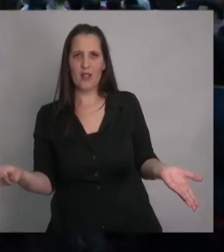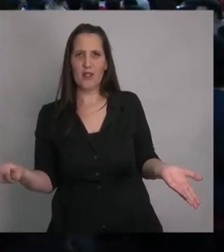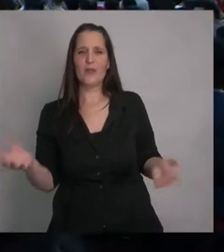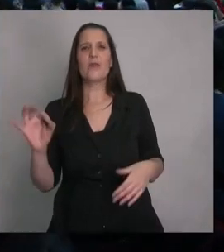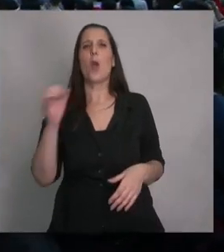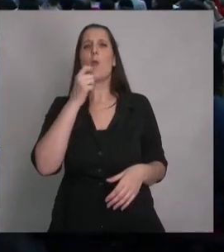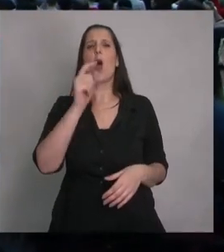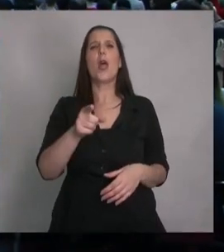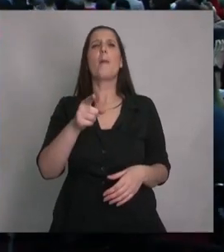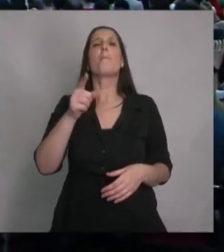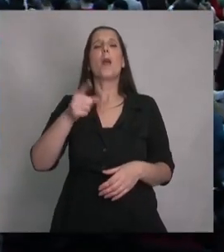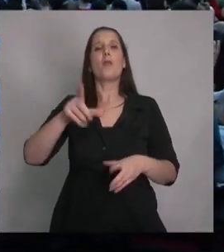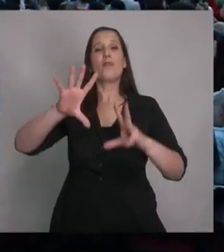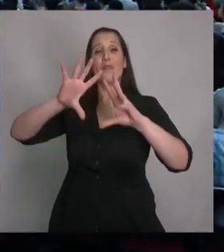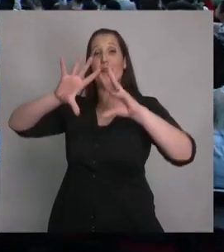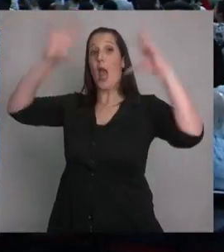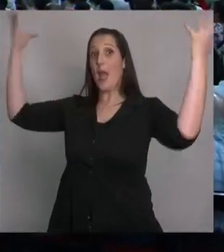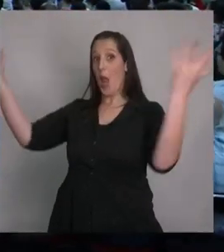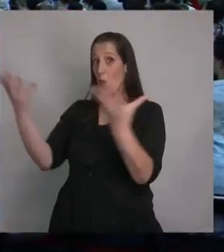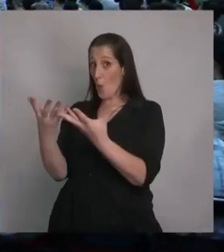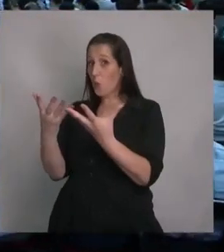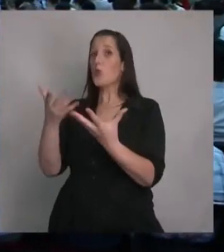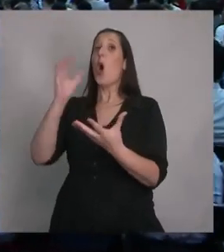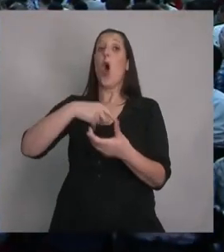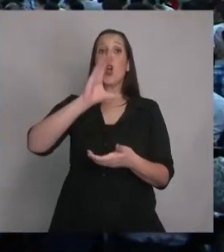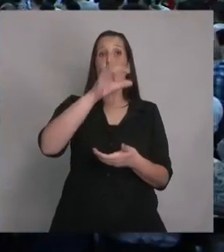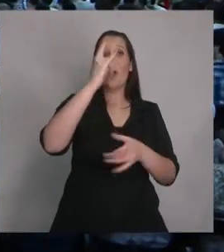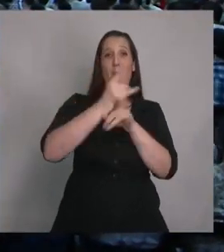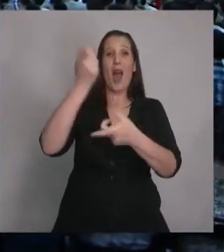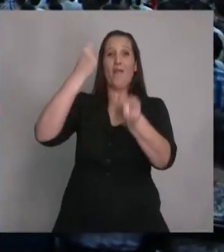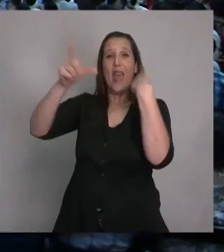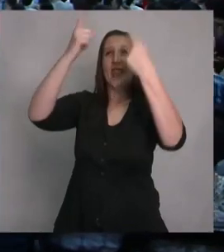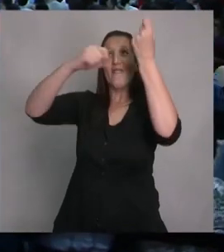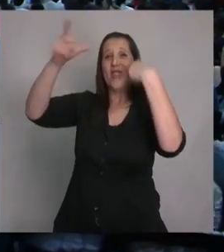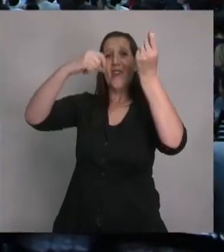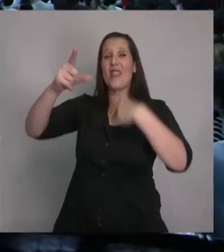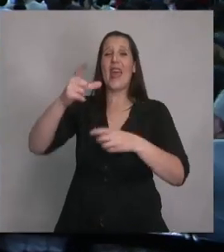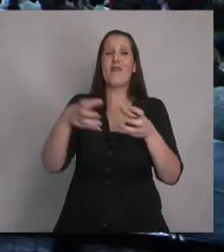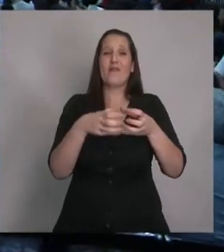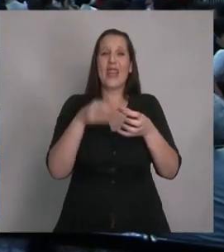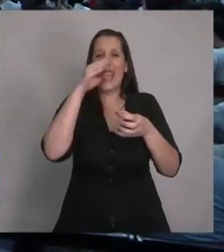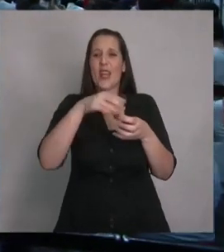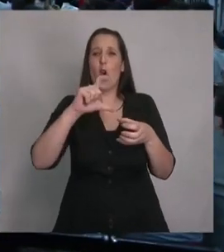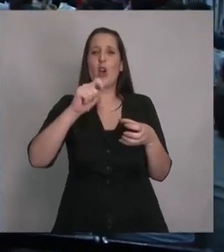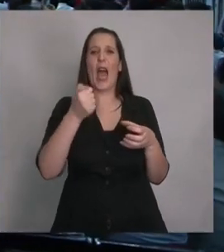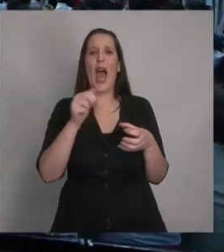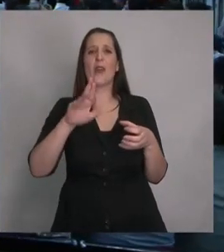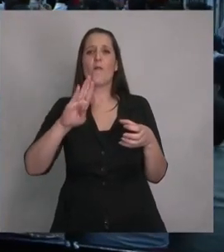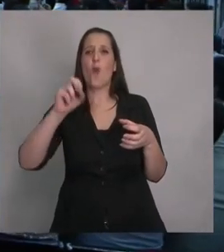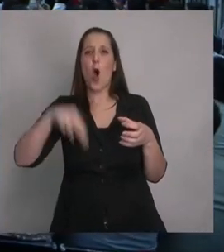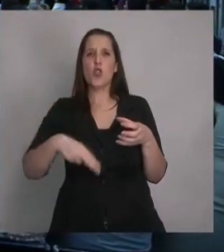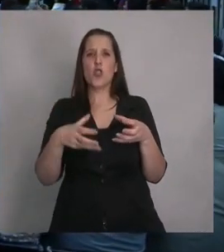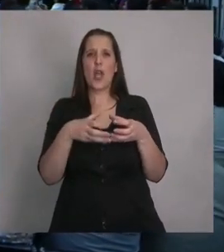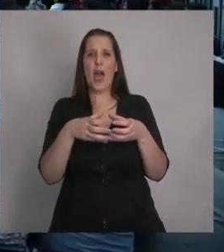Colombia es el quinto exportador mundial del carbón. Y eso, y aquí se menciona,